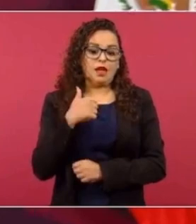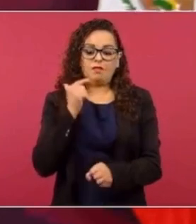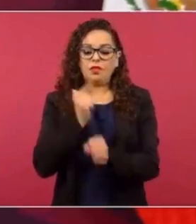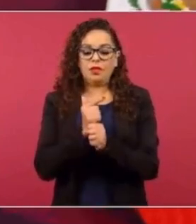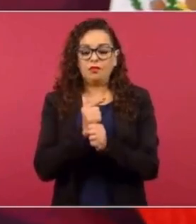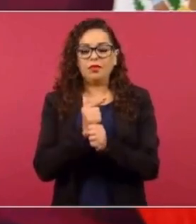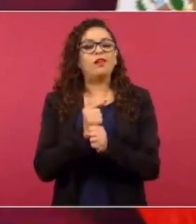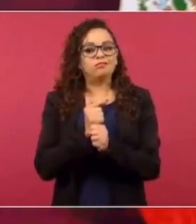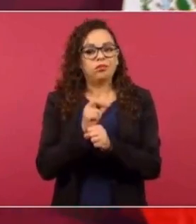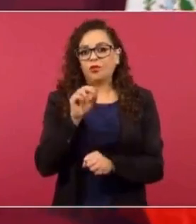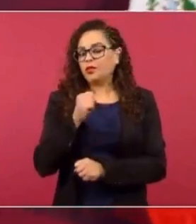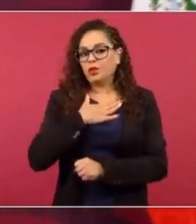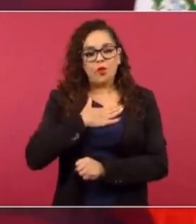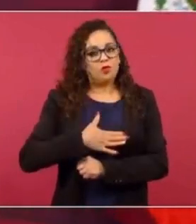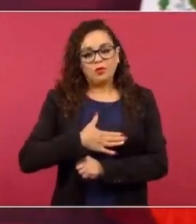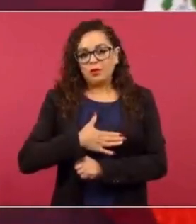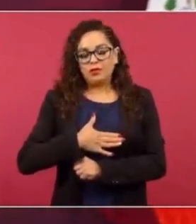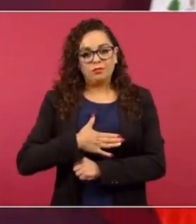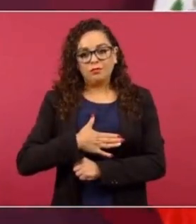que era una injusticia